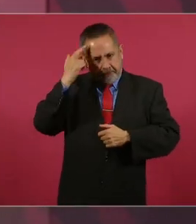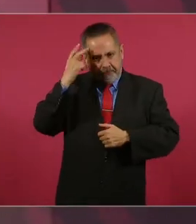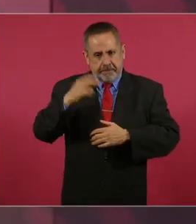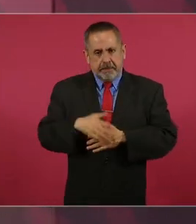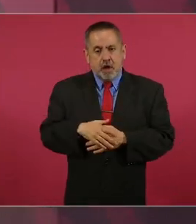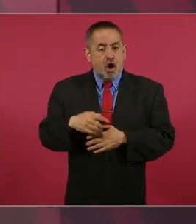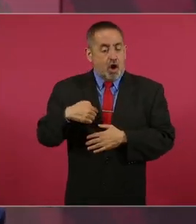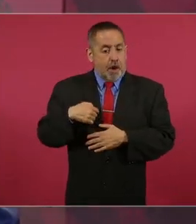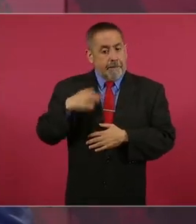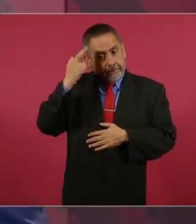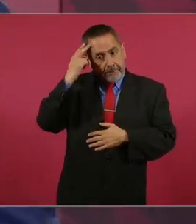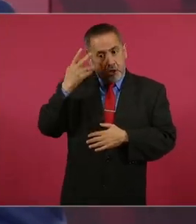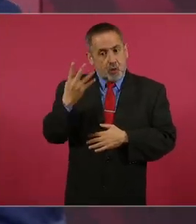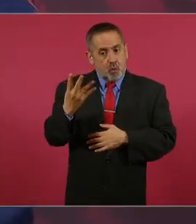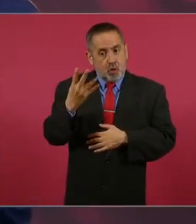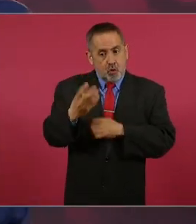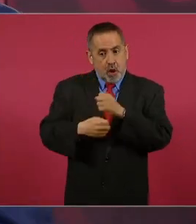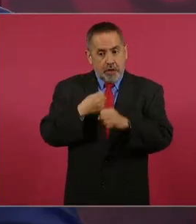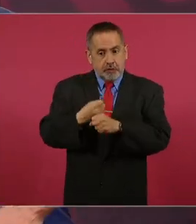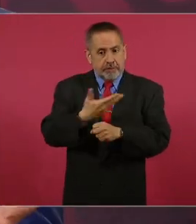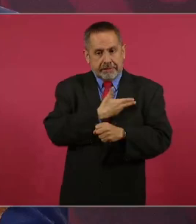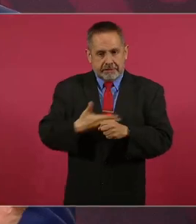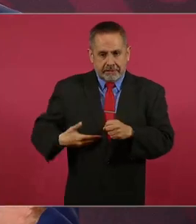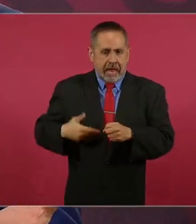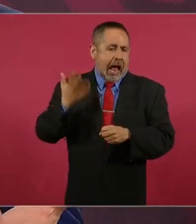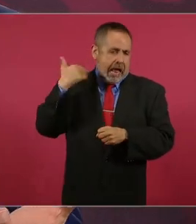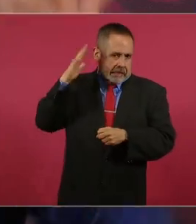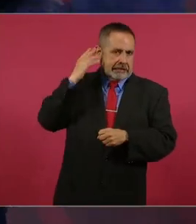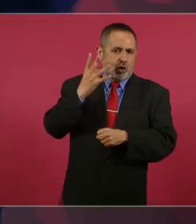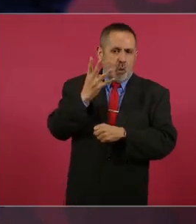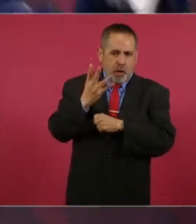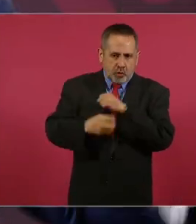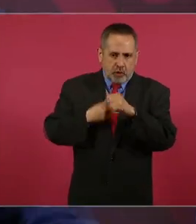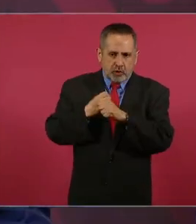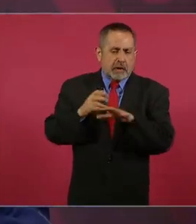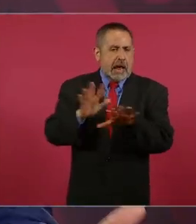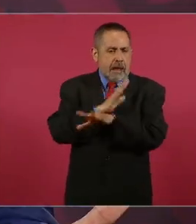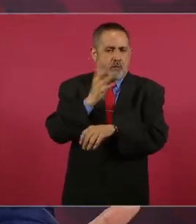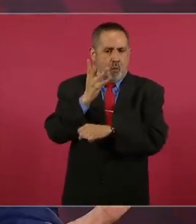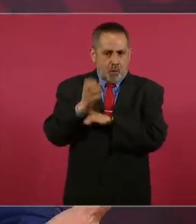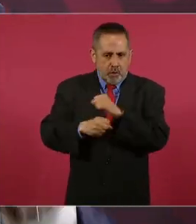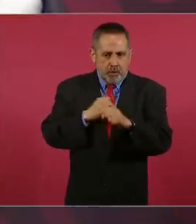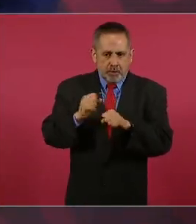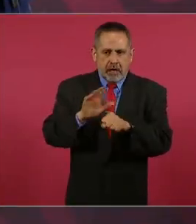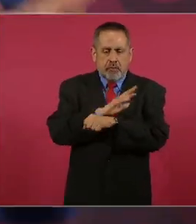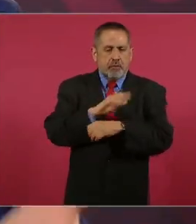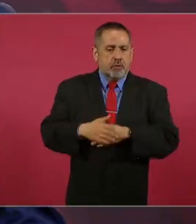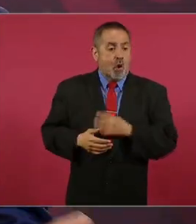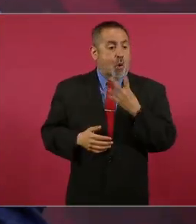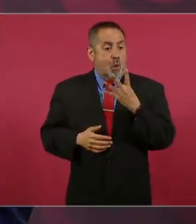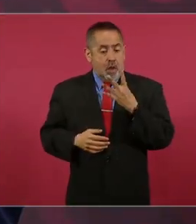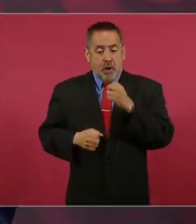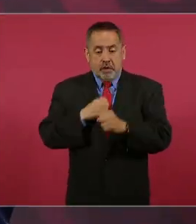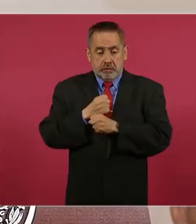gobierna 4 años, porque los periodos eran de 4 años, y ni modo que siguiera.